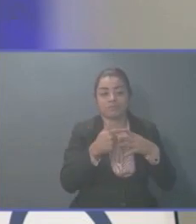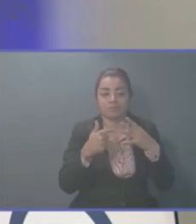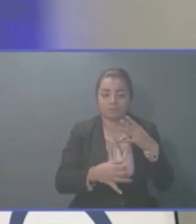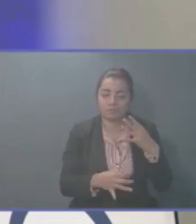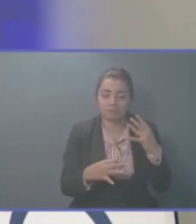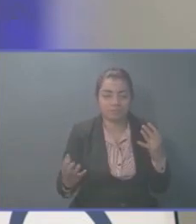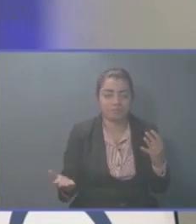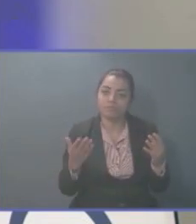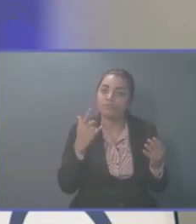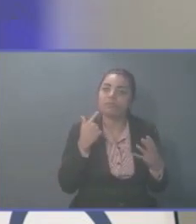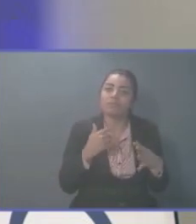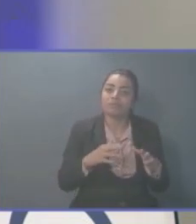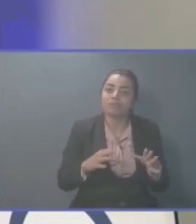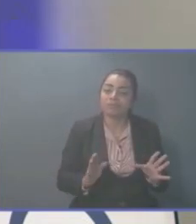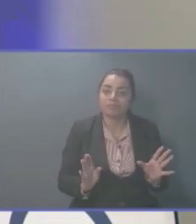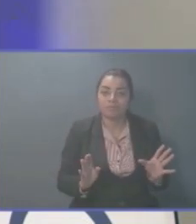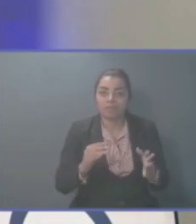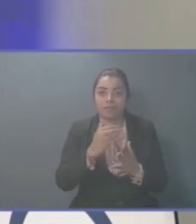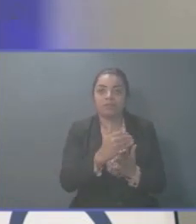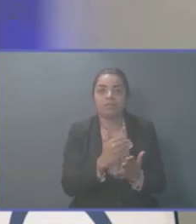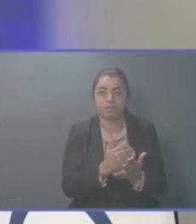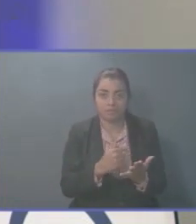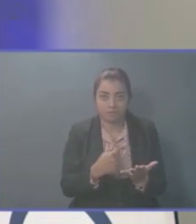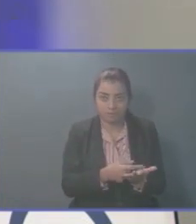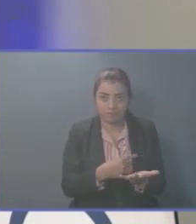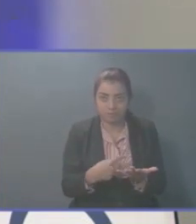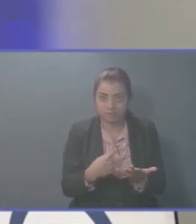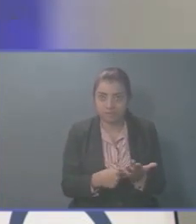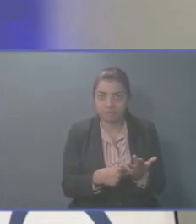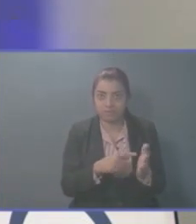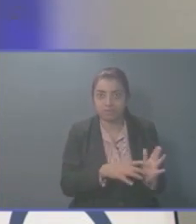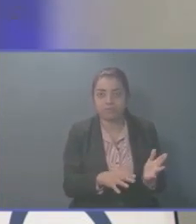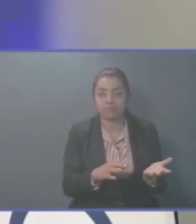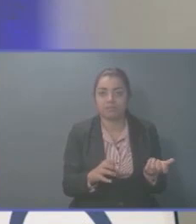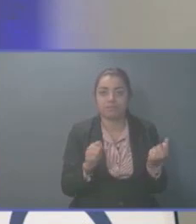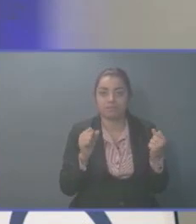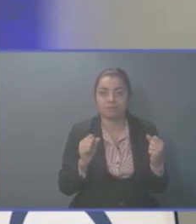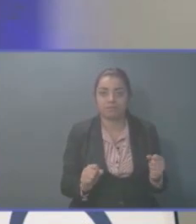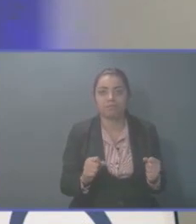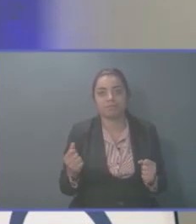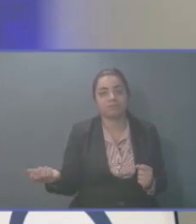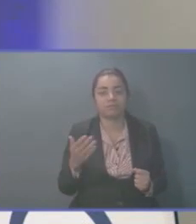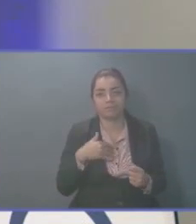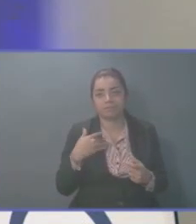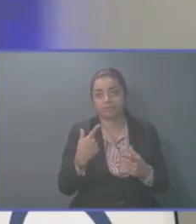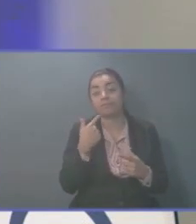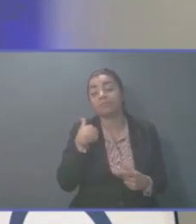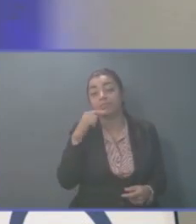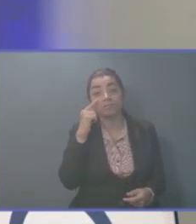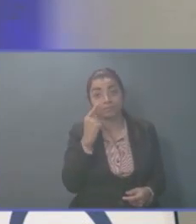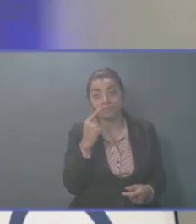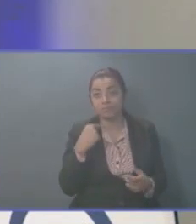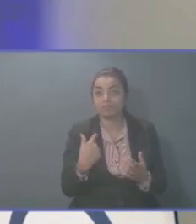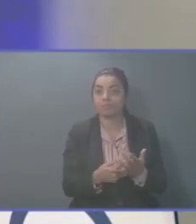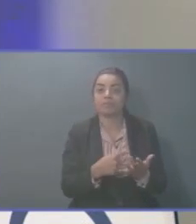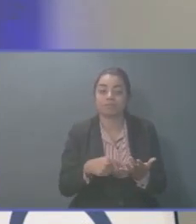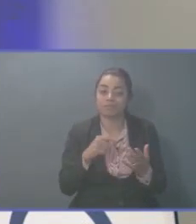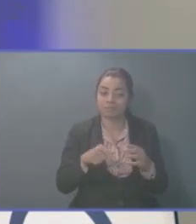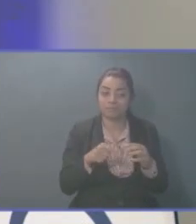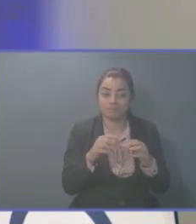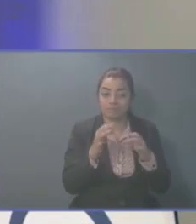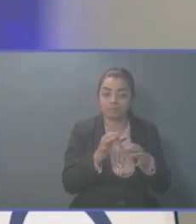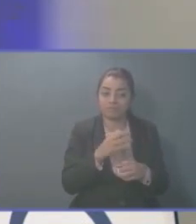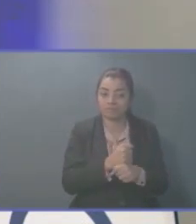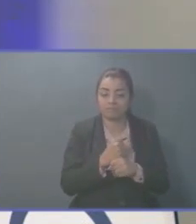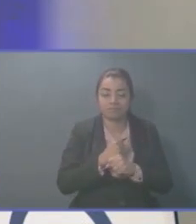normal. Pero acciones como las del domingo, sin duda, y ayer lo decíamos, nos dejan a nosotros más